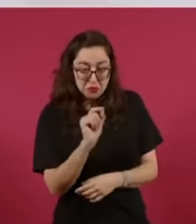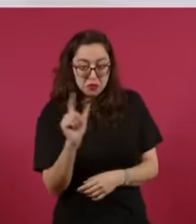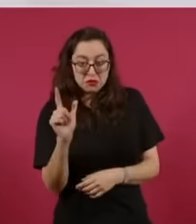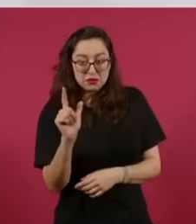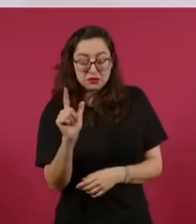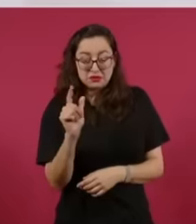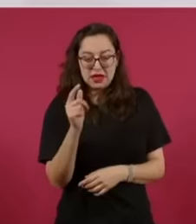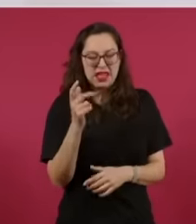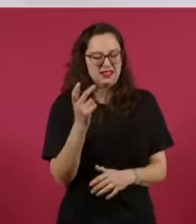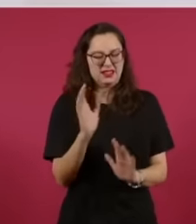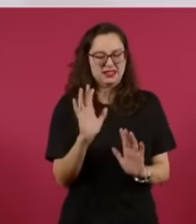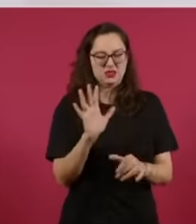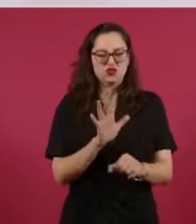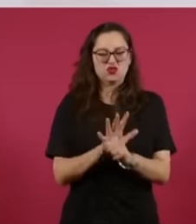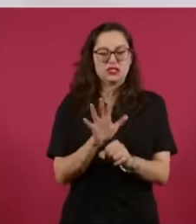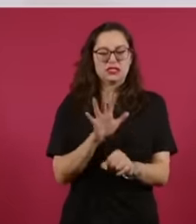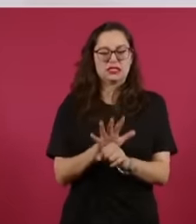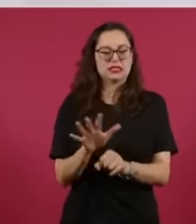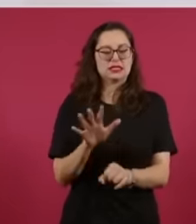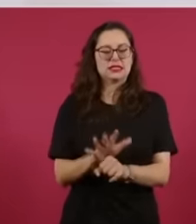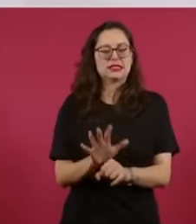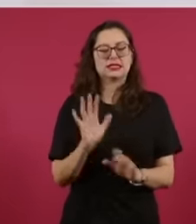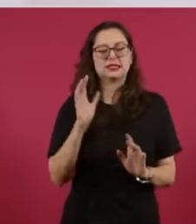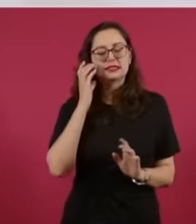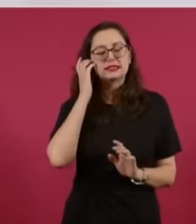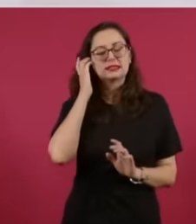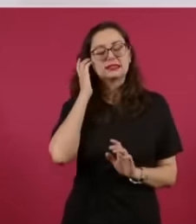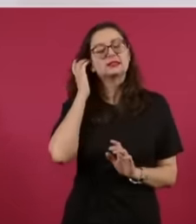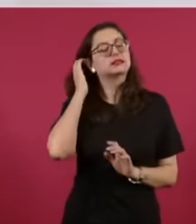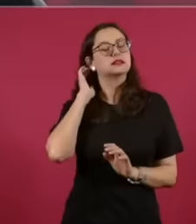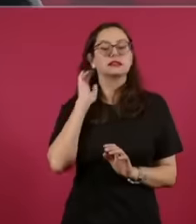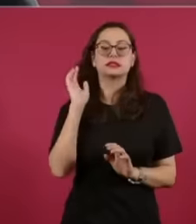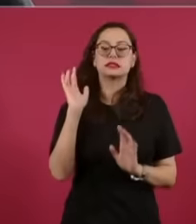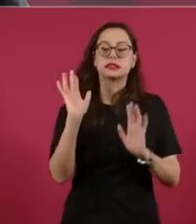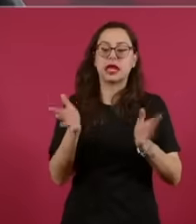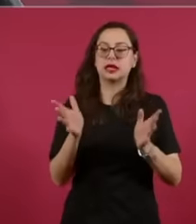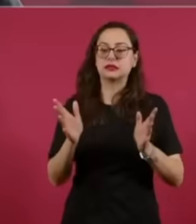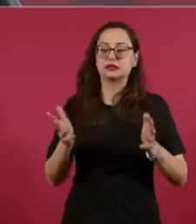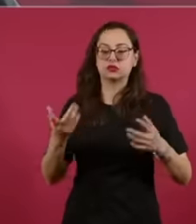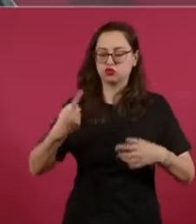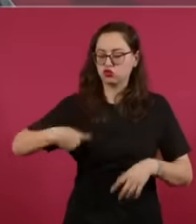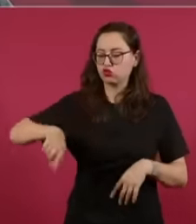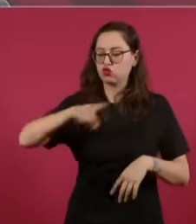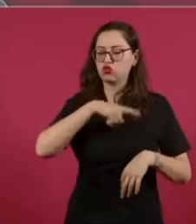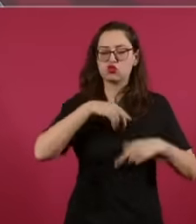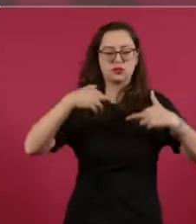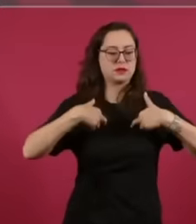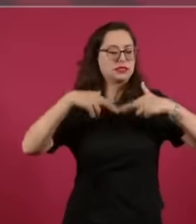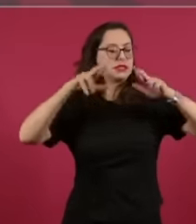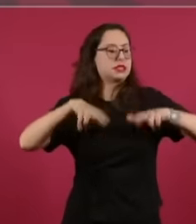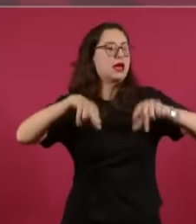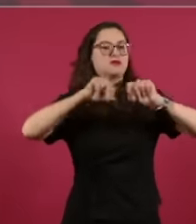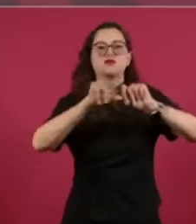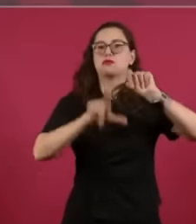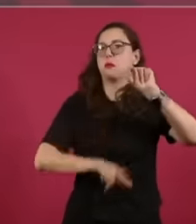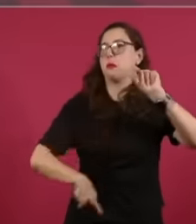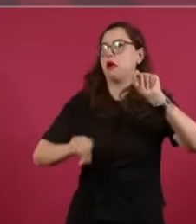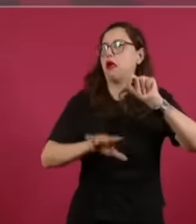ya piensan, no, pues aquí están representadas todas las voces? Pues no,